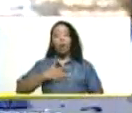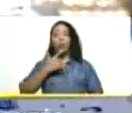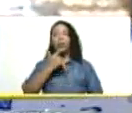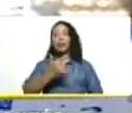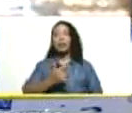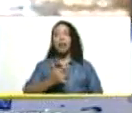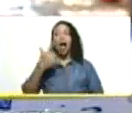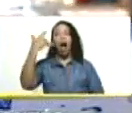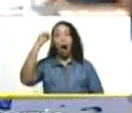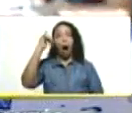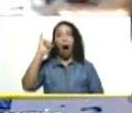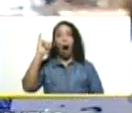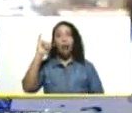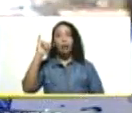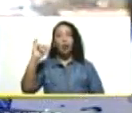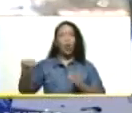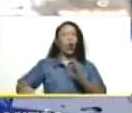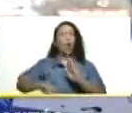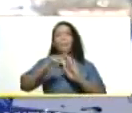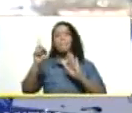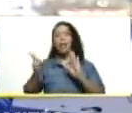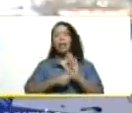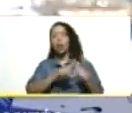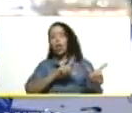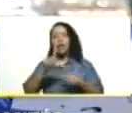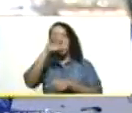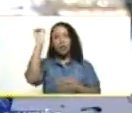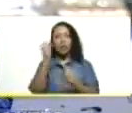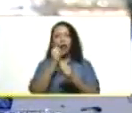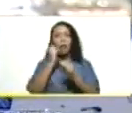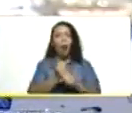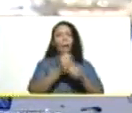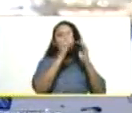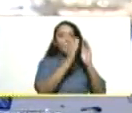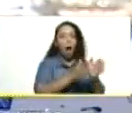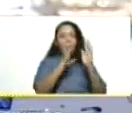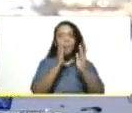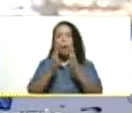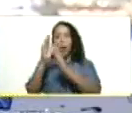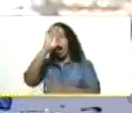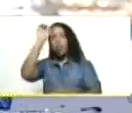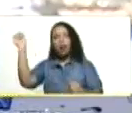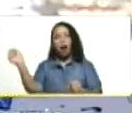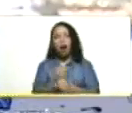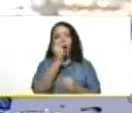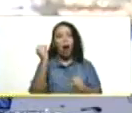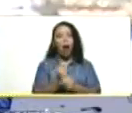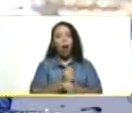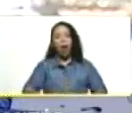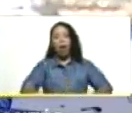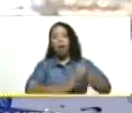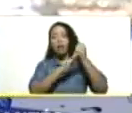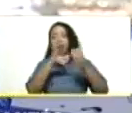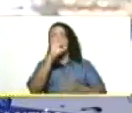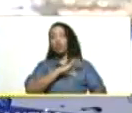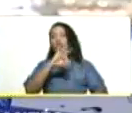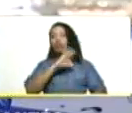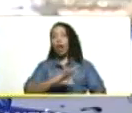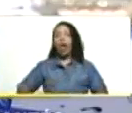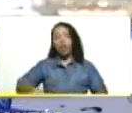que tenemos consolidado en el trabajo organizativo, en el trabajo de liderazgo social, en